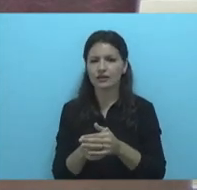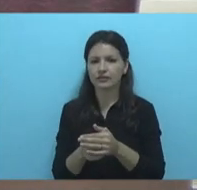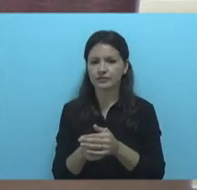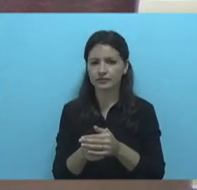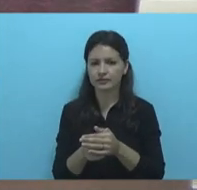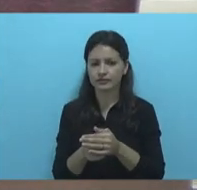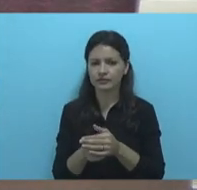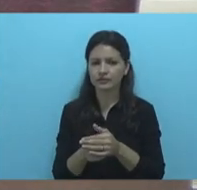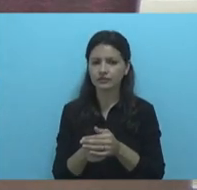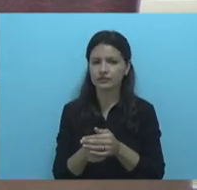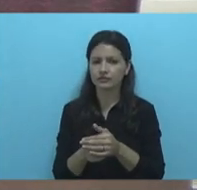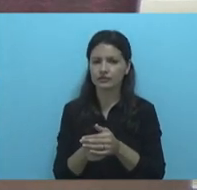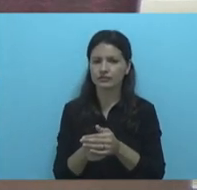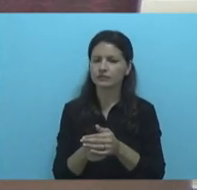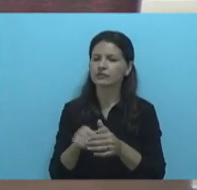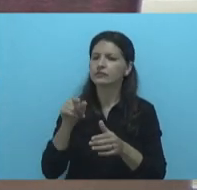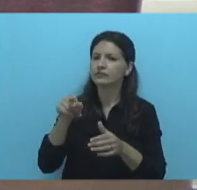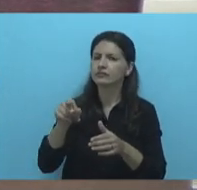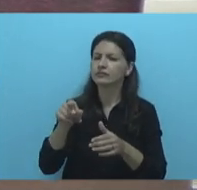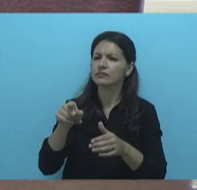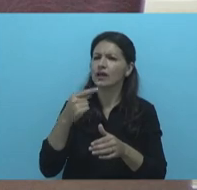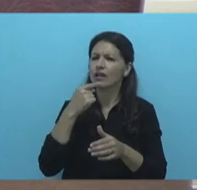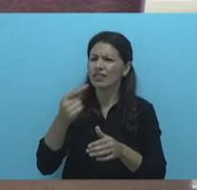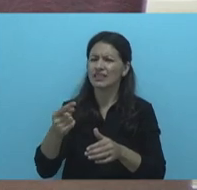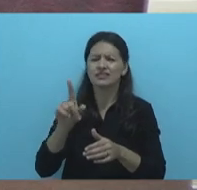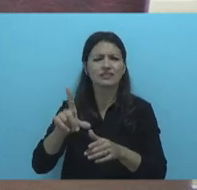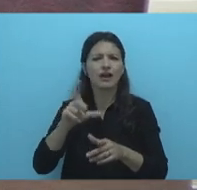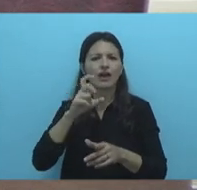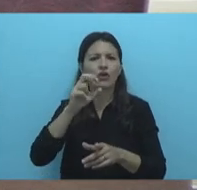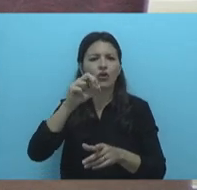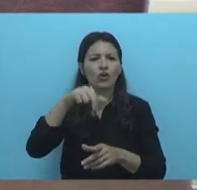El sello de Alvarado, con la mafia no se jode, eso es de Alvarado.